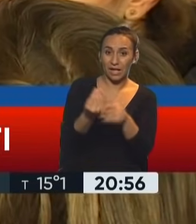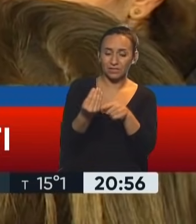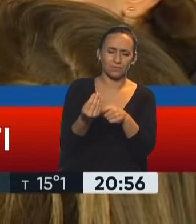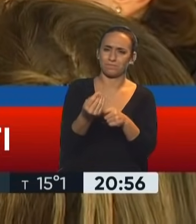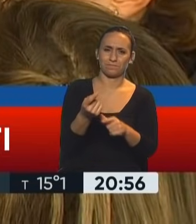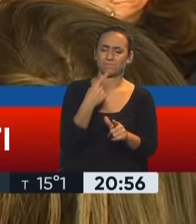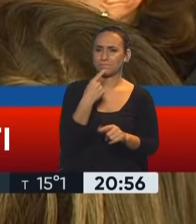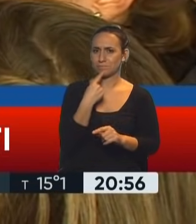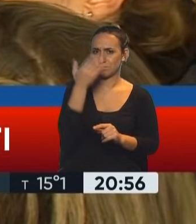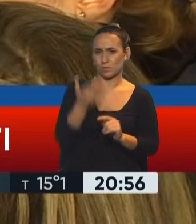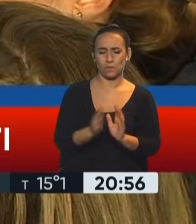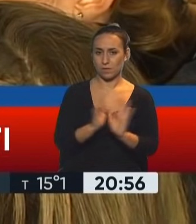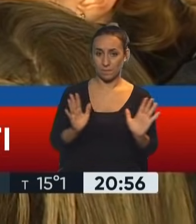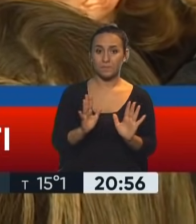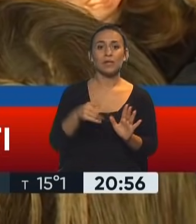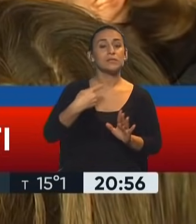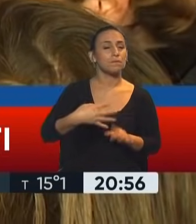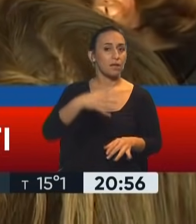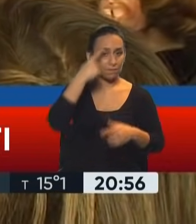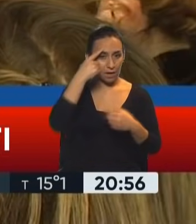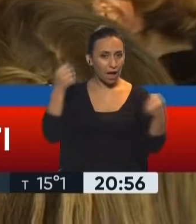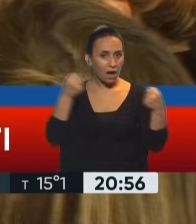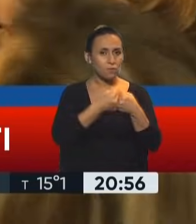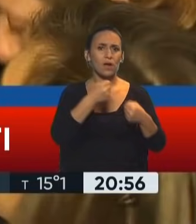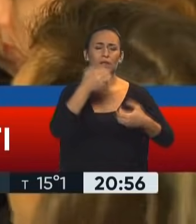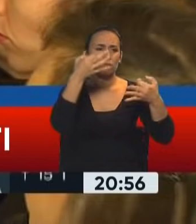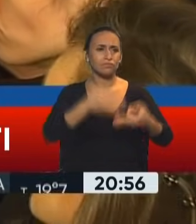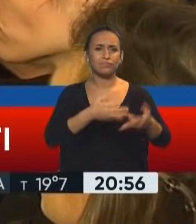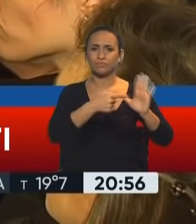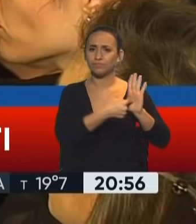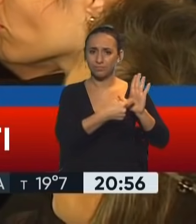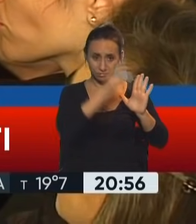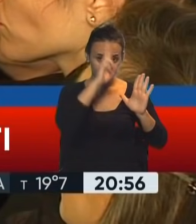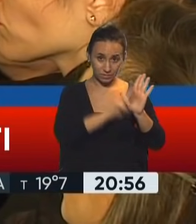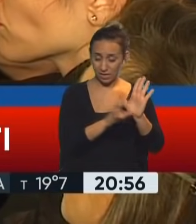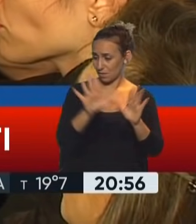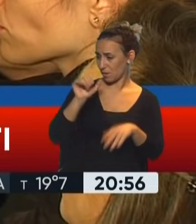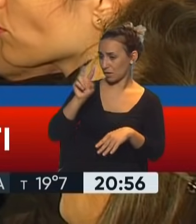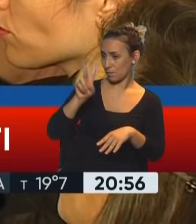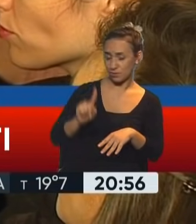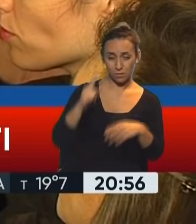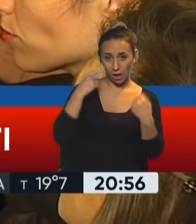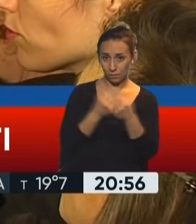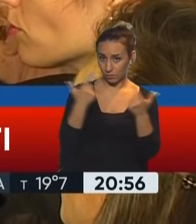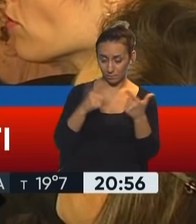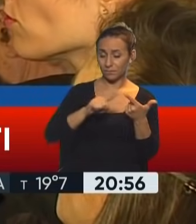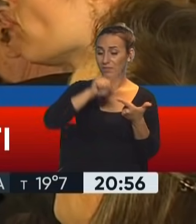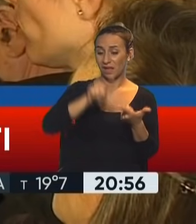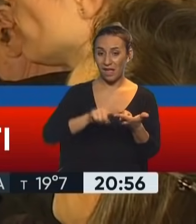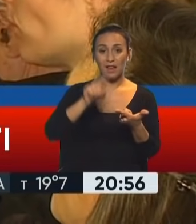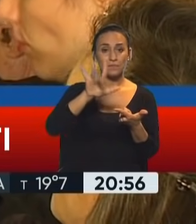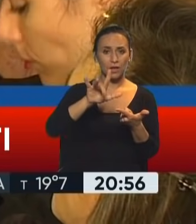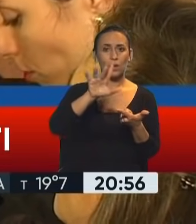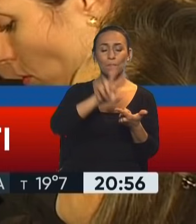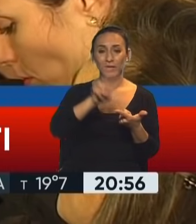irregular. Normalmente se celebra por acuerdos ordinarios y no se llevó el tema el martes 21. Un día después, el miércoles 22, nada había